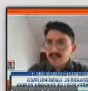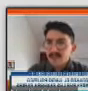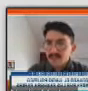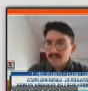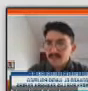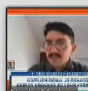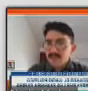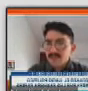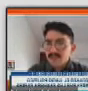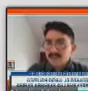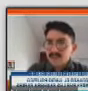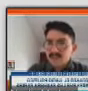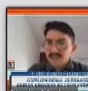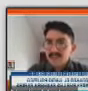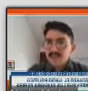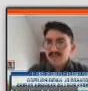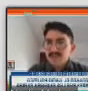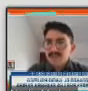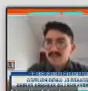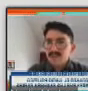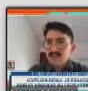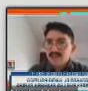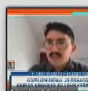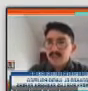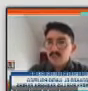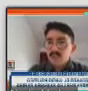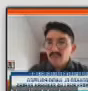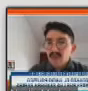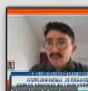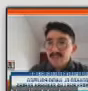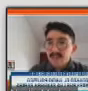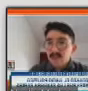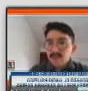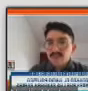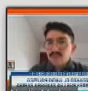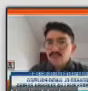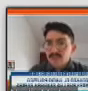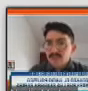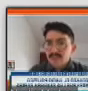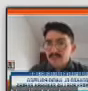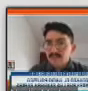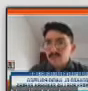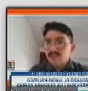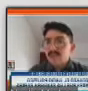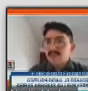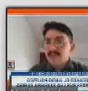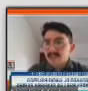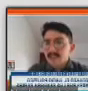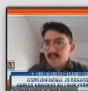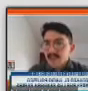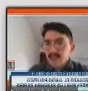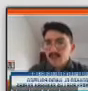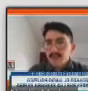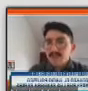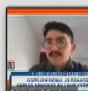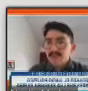a propósito de que a Gabriel se le indica o se le atribuye el acuerdo por la paz y la nueva constitución, que significó un salvataje